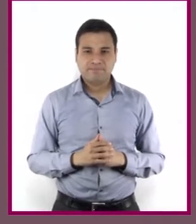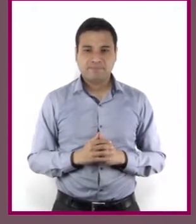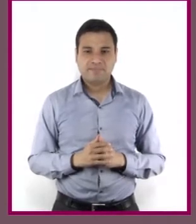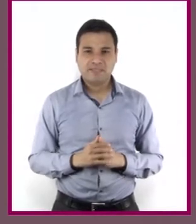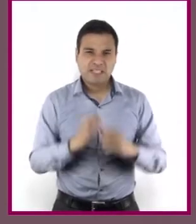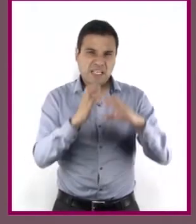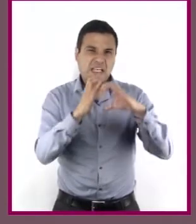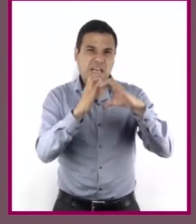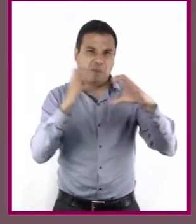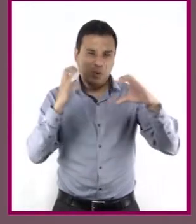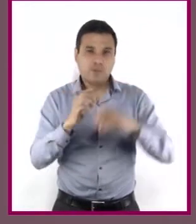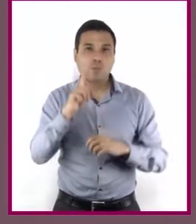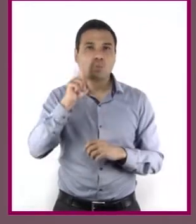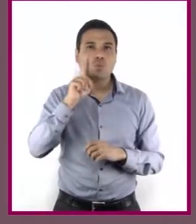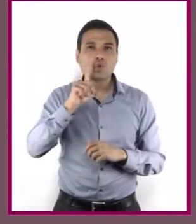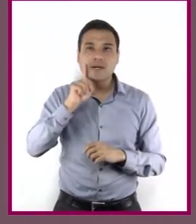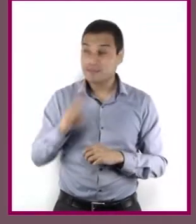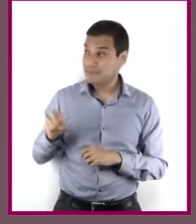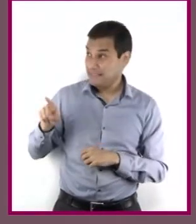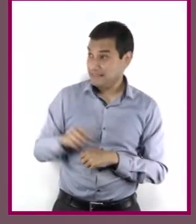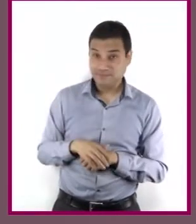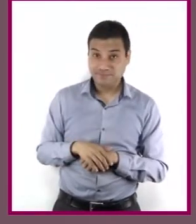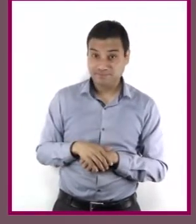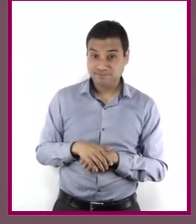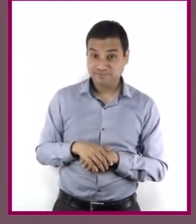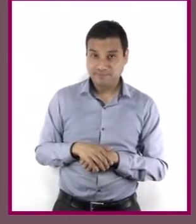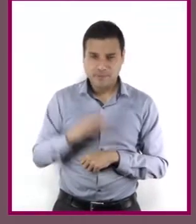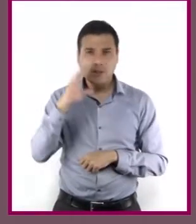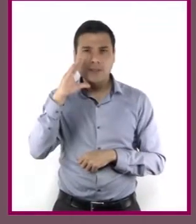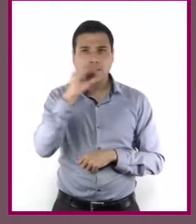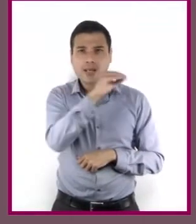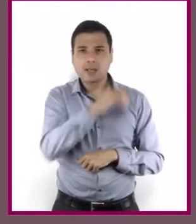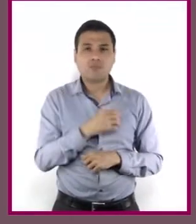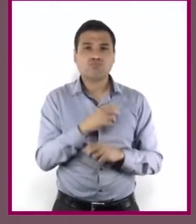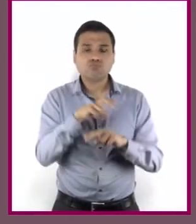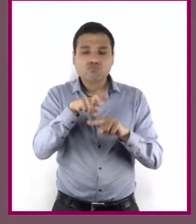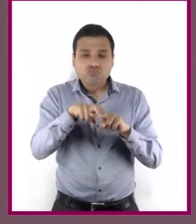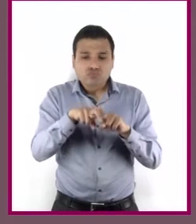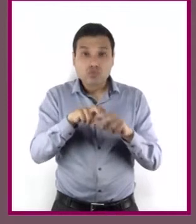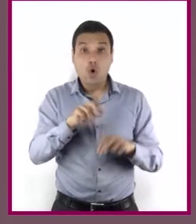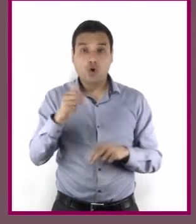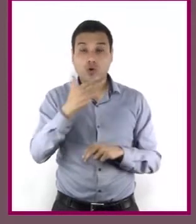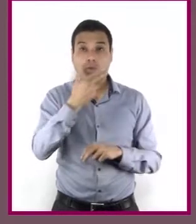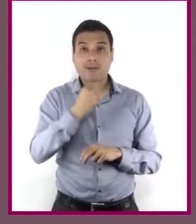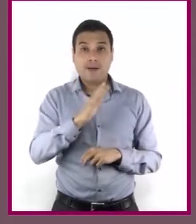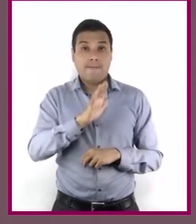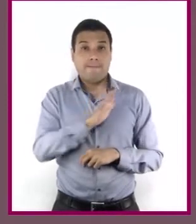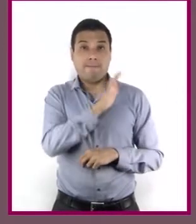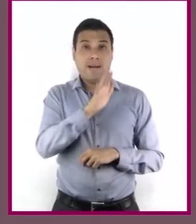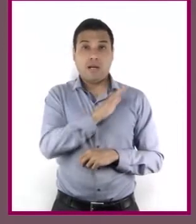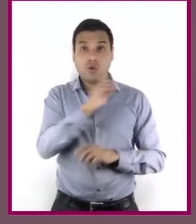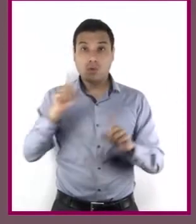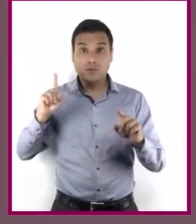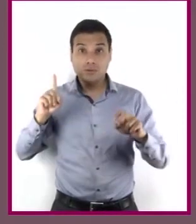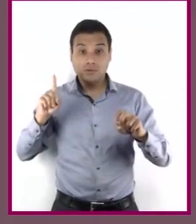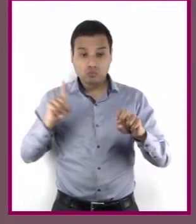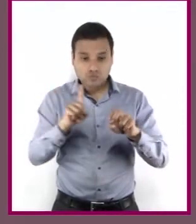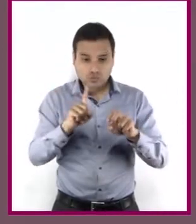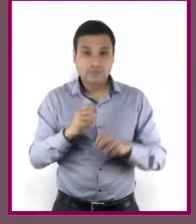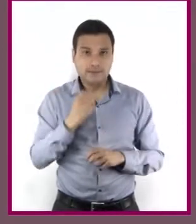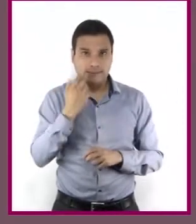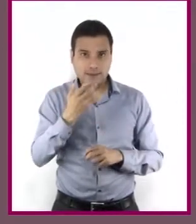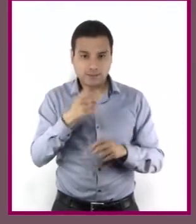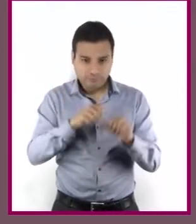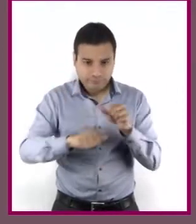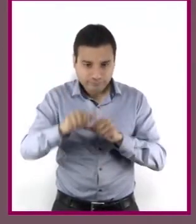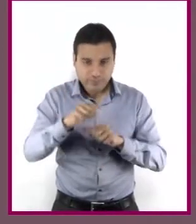Rosa Parks se negó a ceder su asiento a un blanco, hecho que motivó su detención y con ello